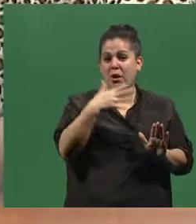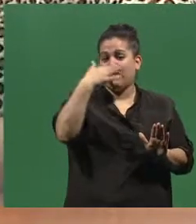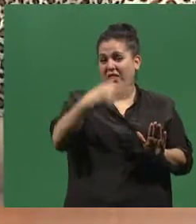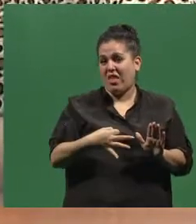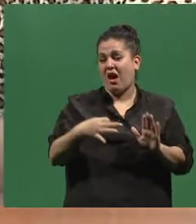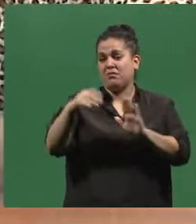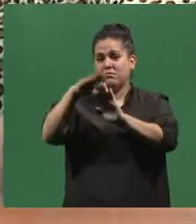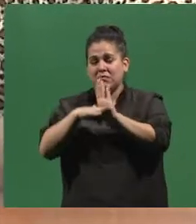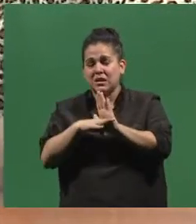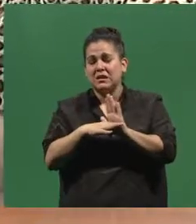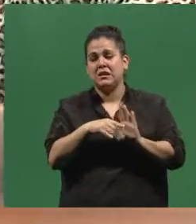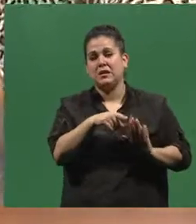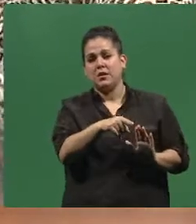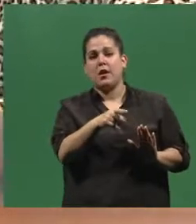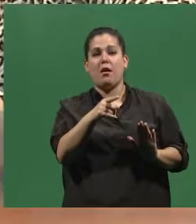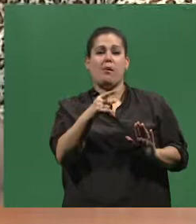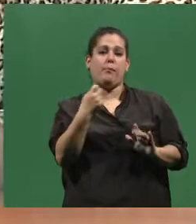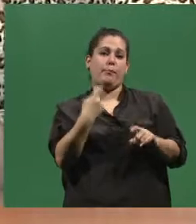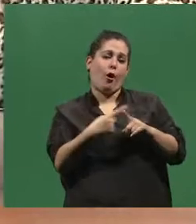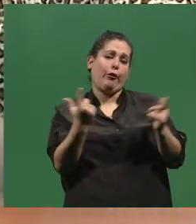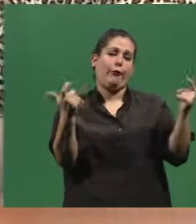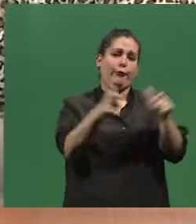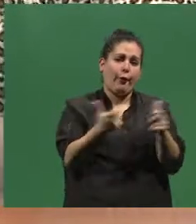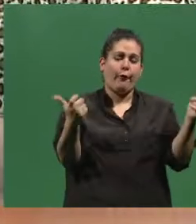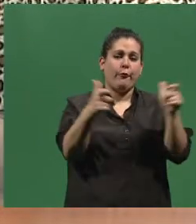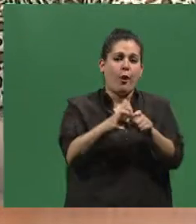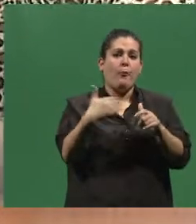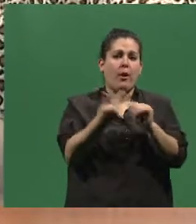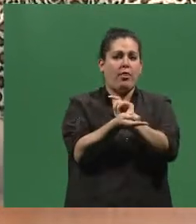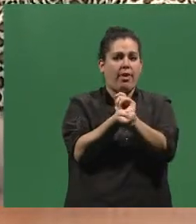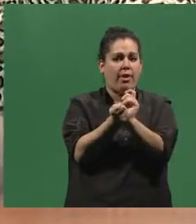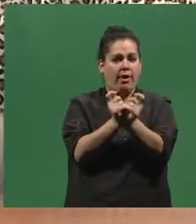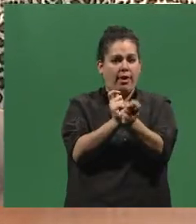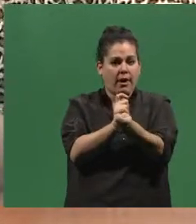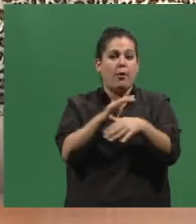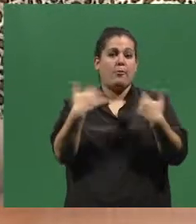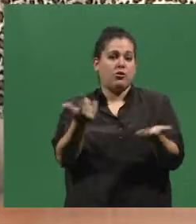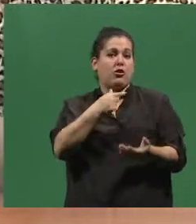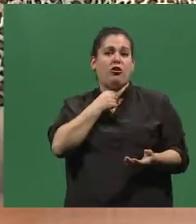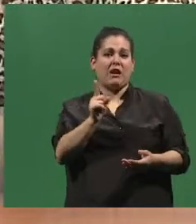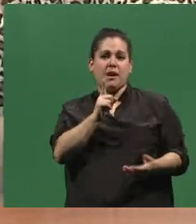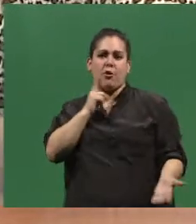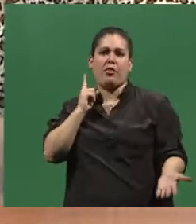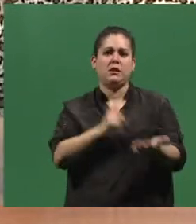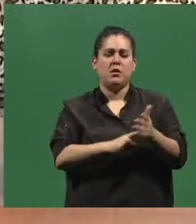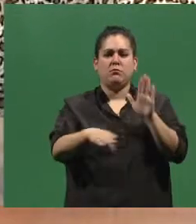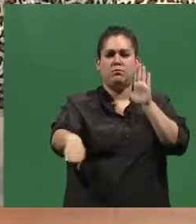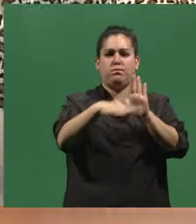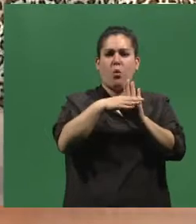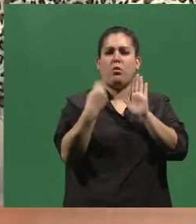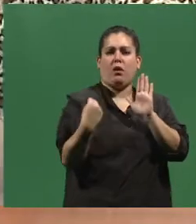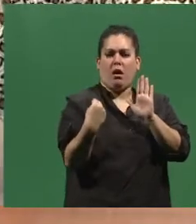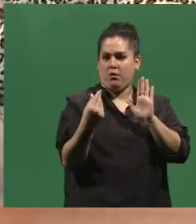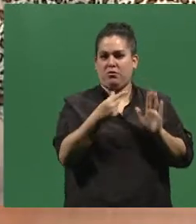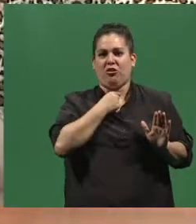criterios nutricionales también, por estas reuniones de expertos, pueden cambiar. Entonces no lo quisimos definir en